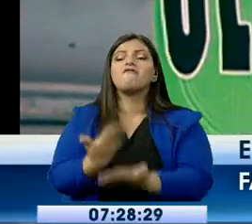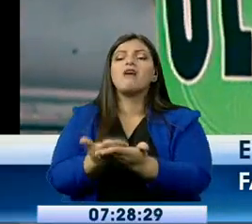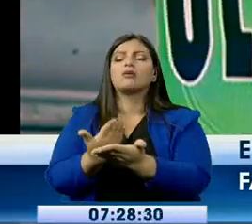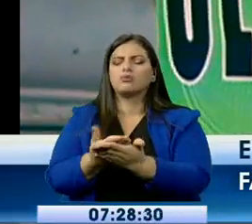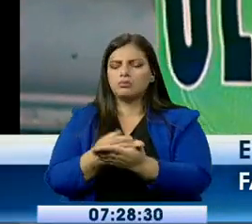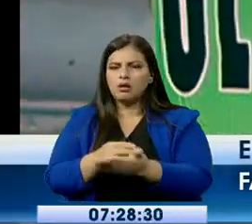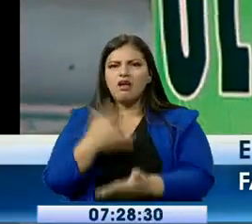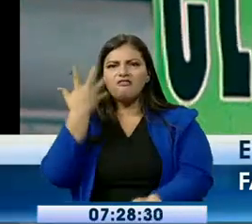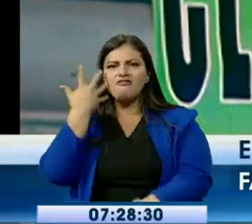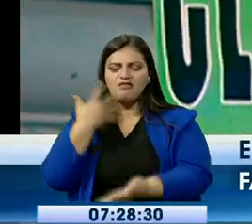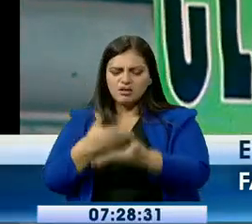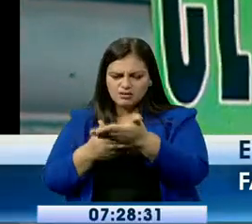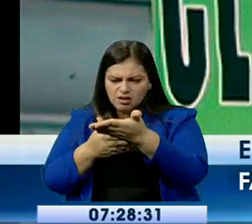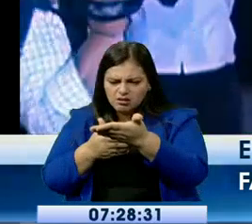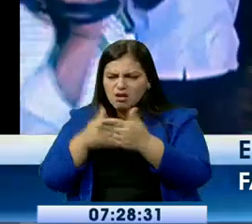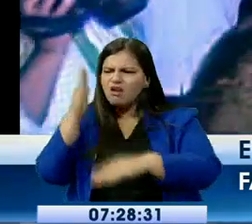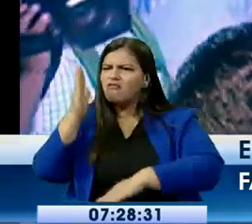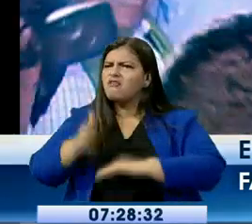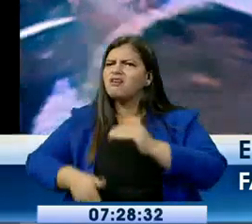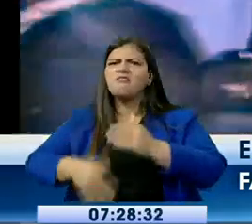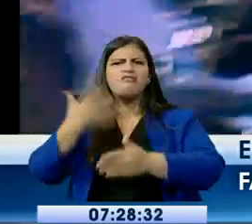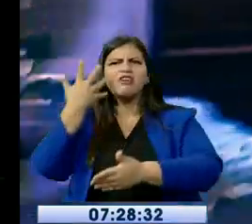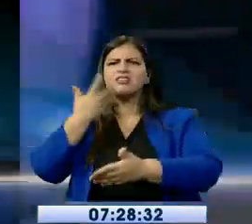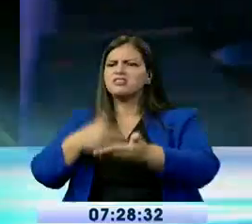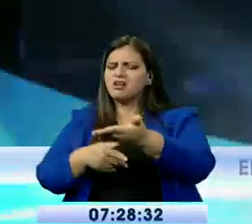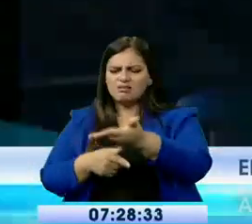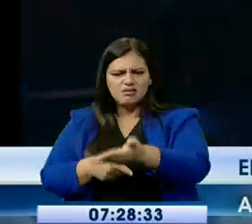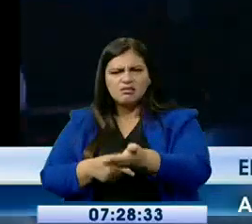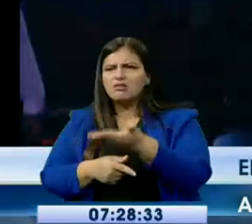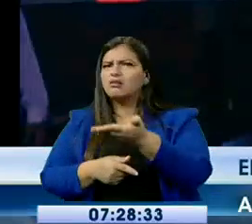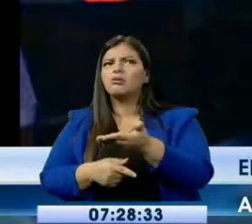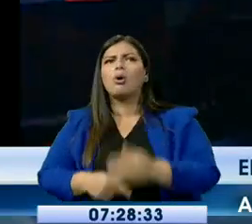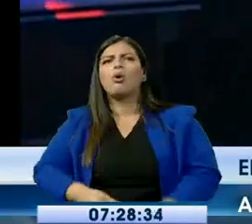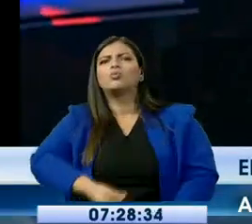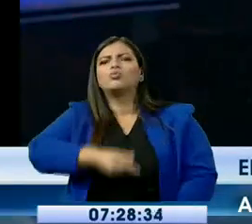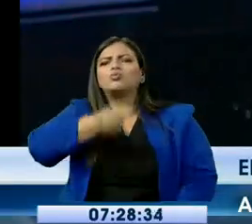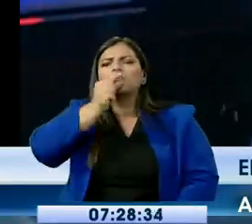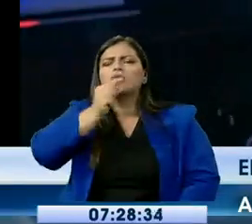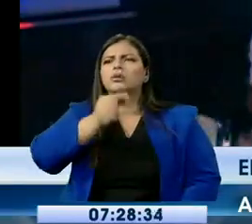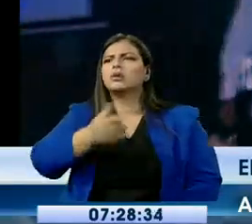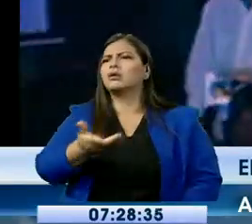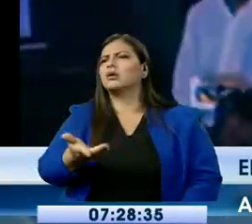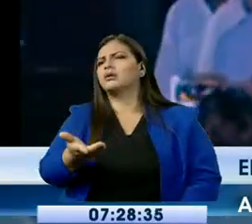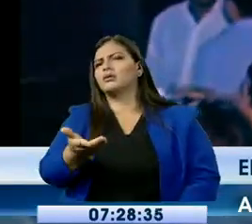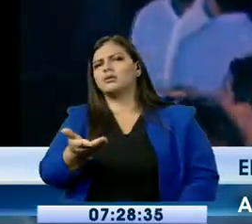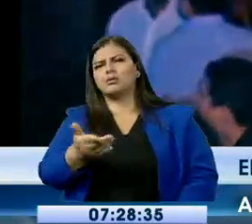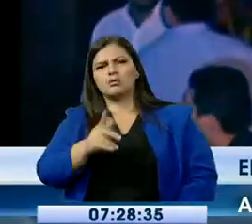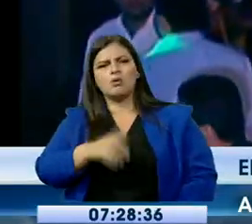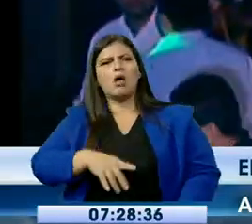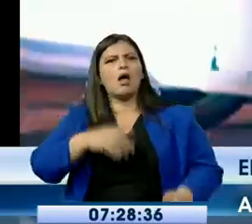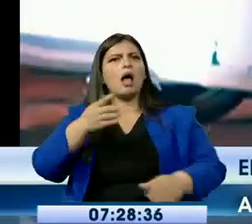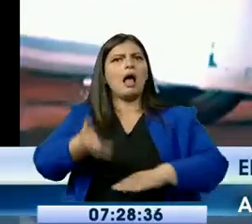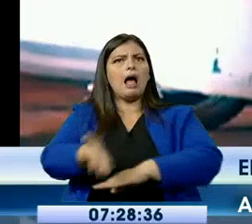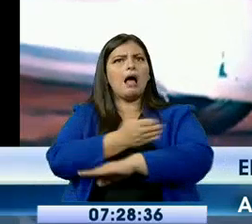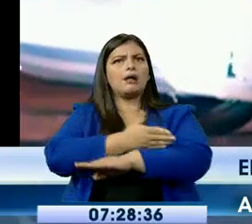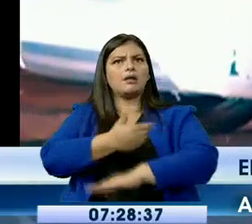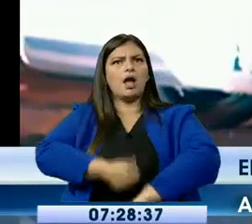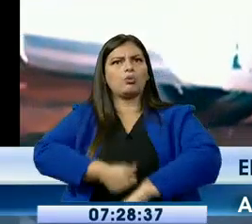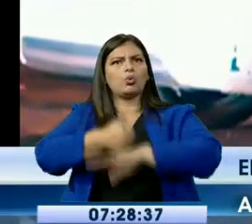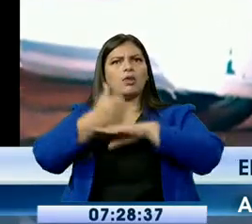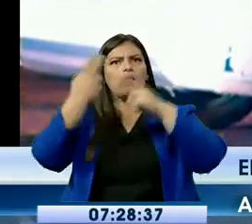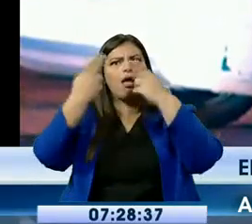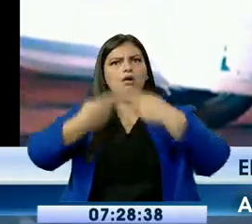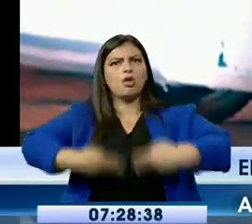caducados, sin permiso para facturar, asimismo botellas de licor, sin sello de aduana. Según la autoridad